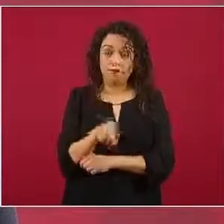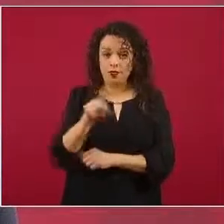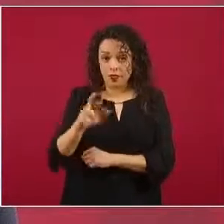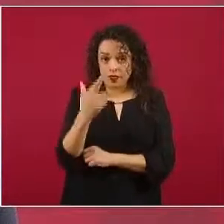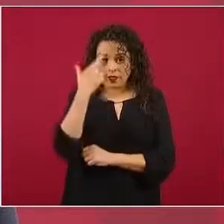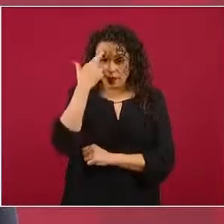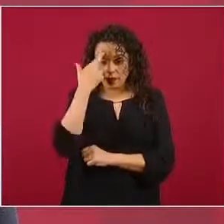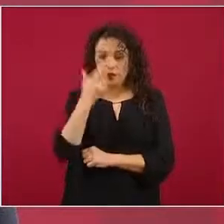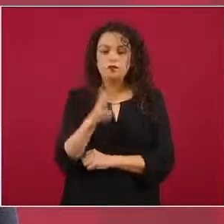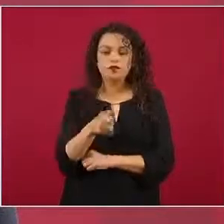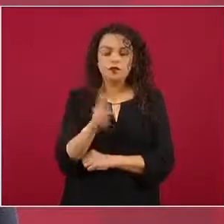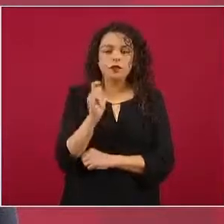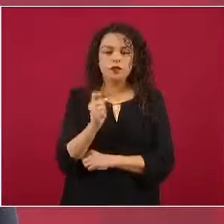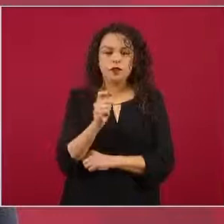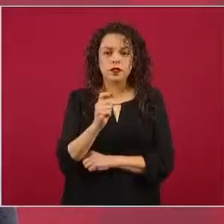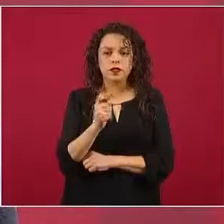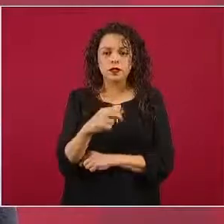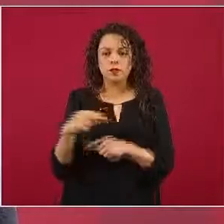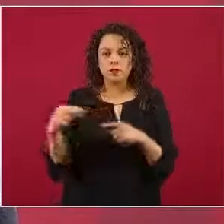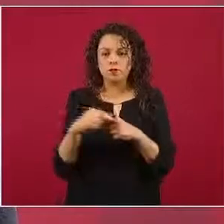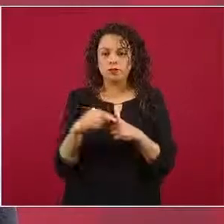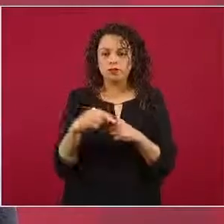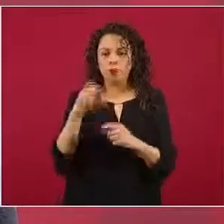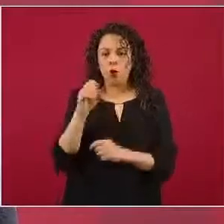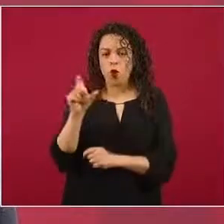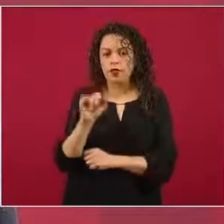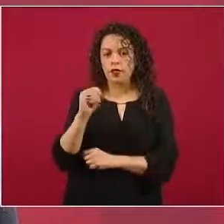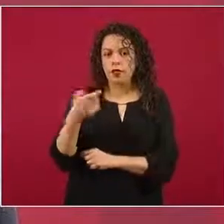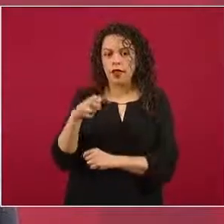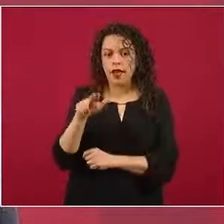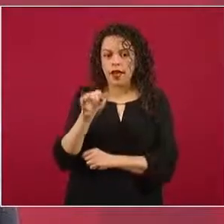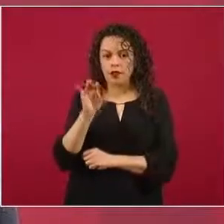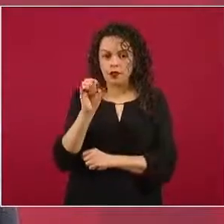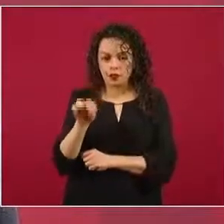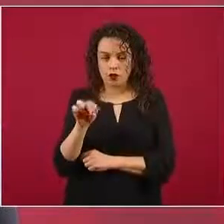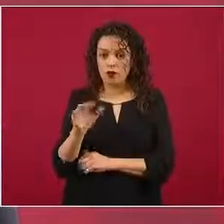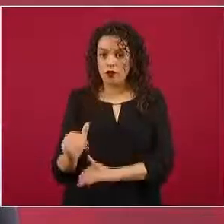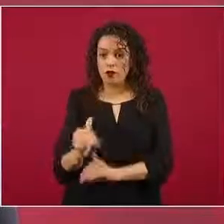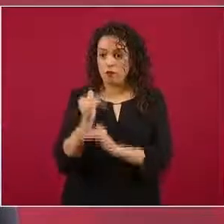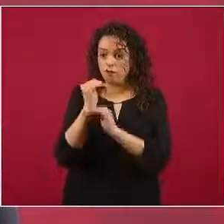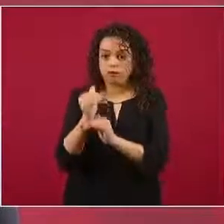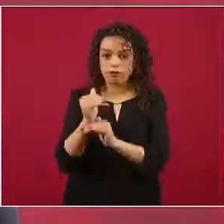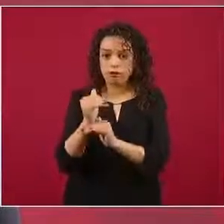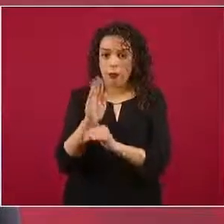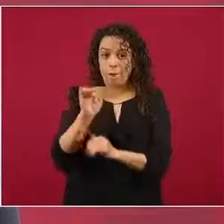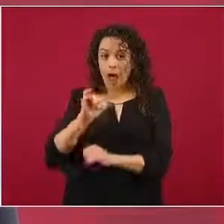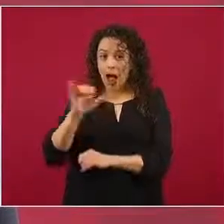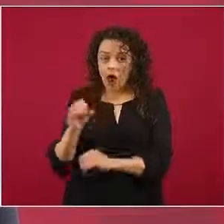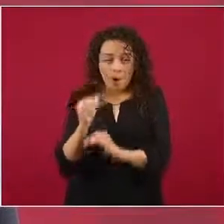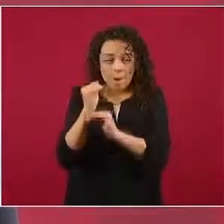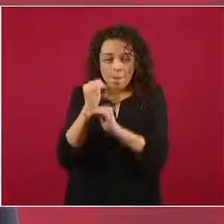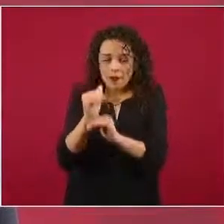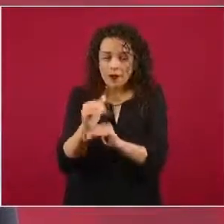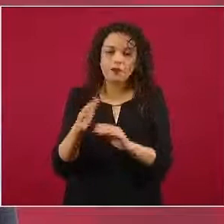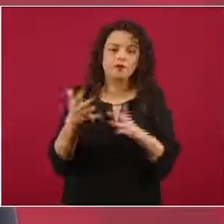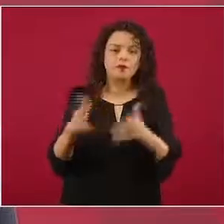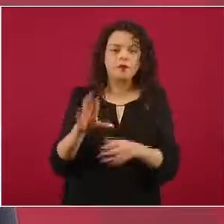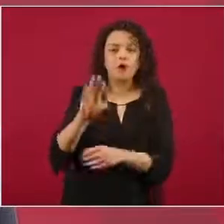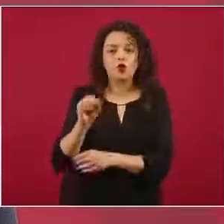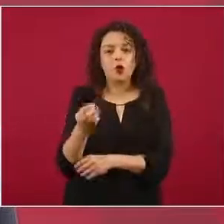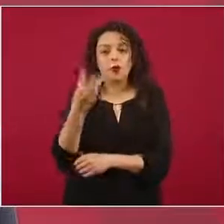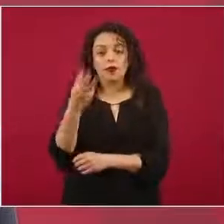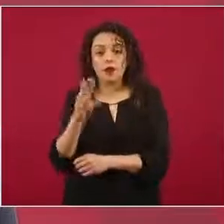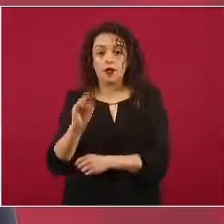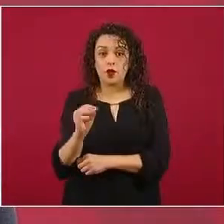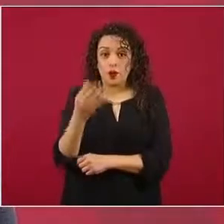la oxigenación en su momento debe de estar como límite bajo alrededor de 93, 94.